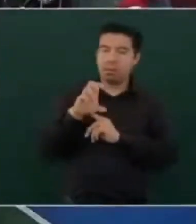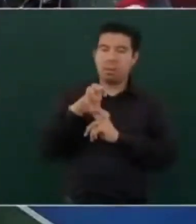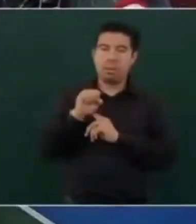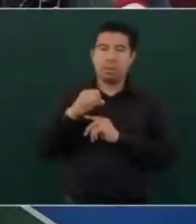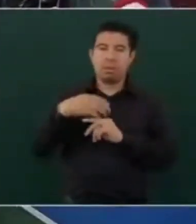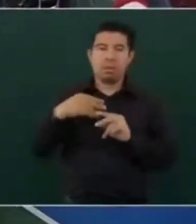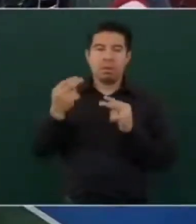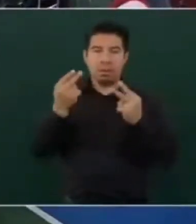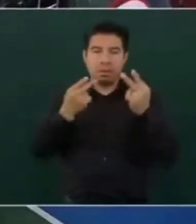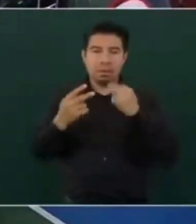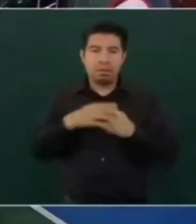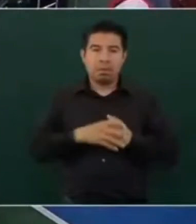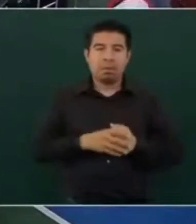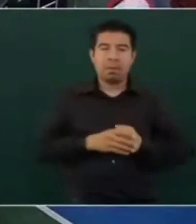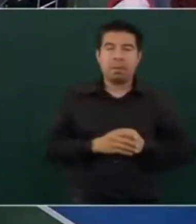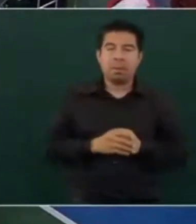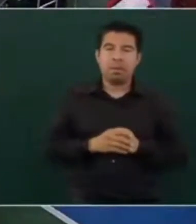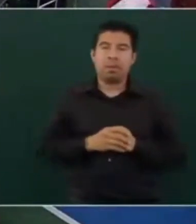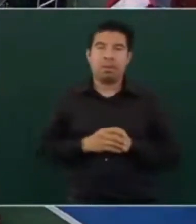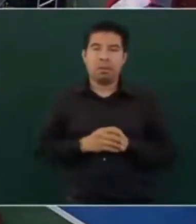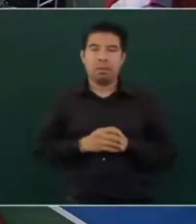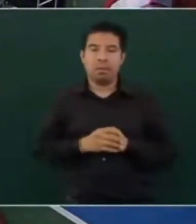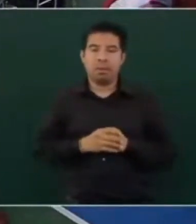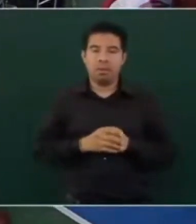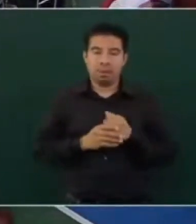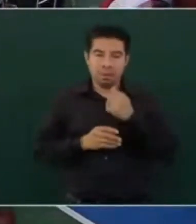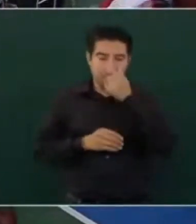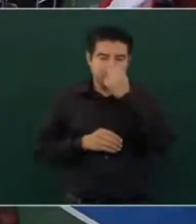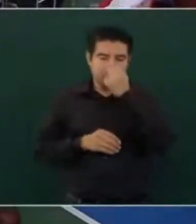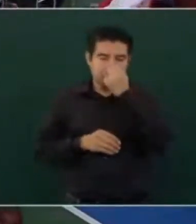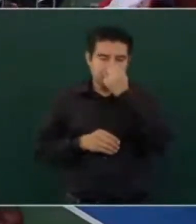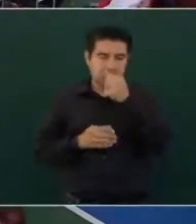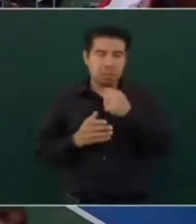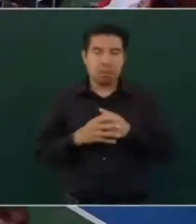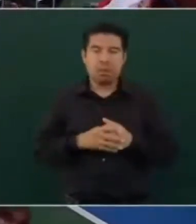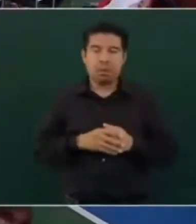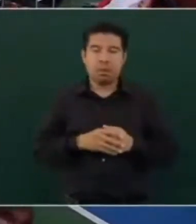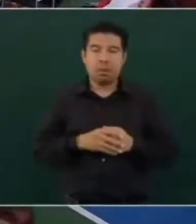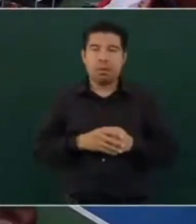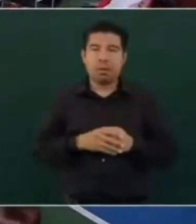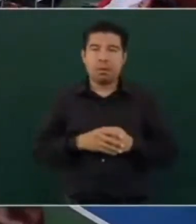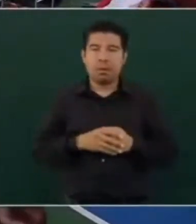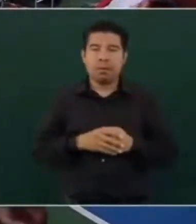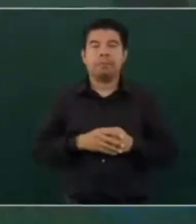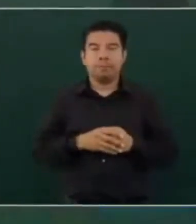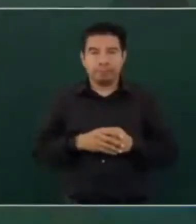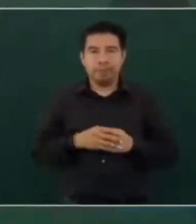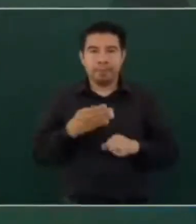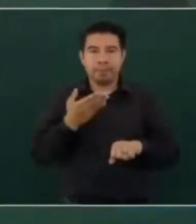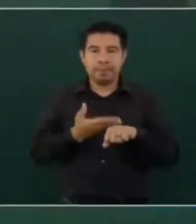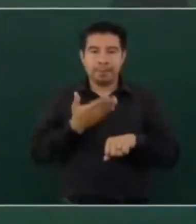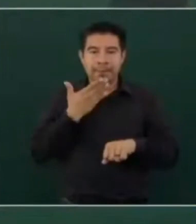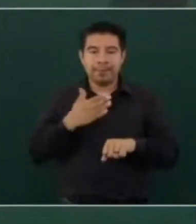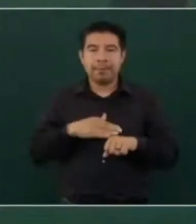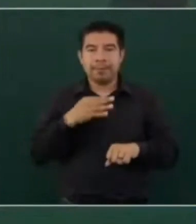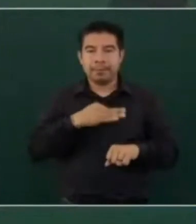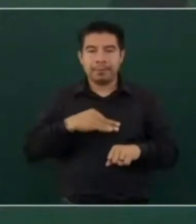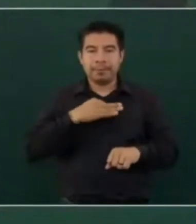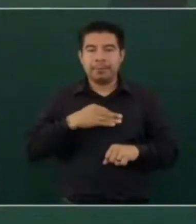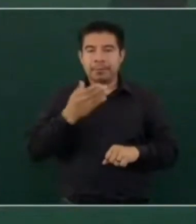Pues muy bien, y pues felicidades, ¿no?, por tu trabajo